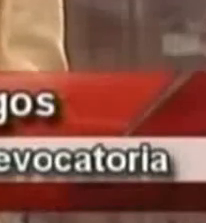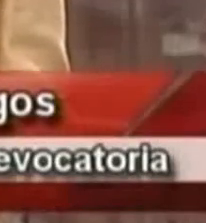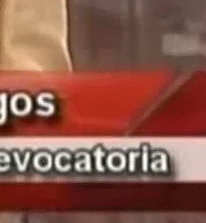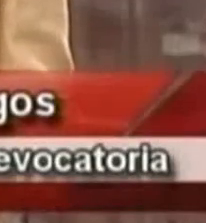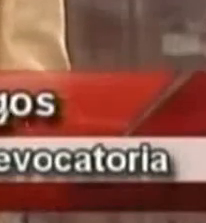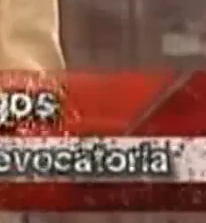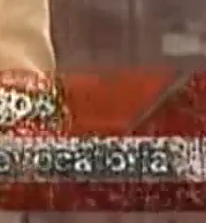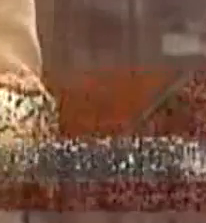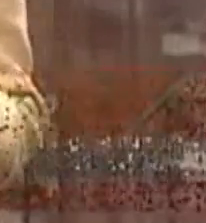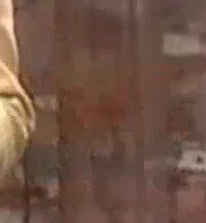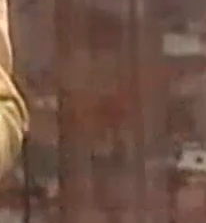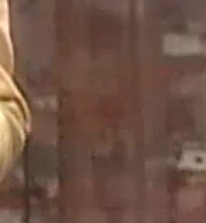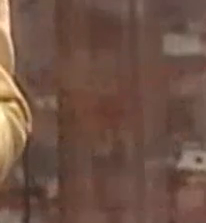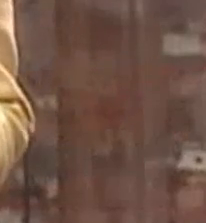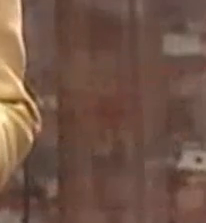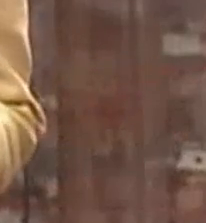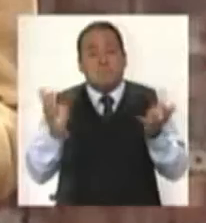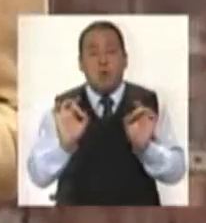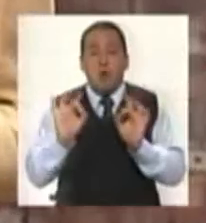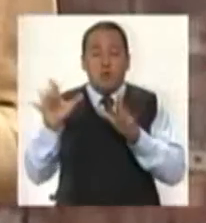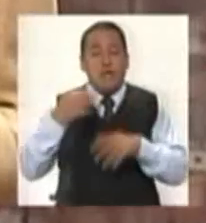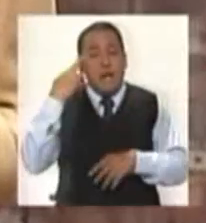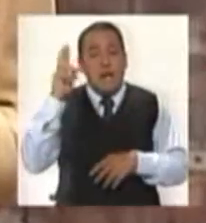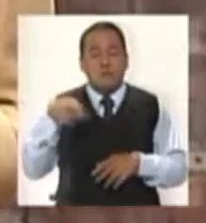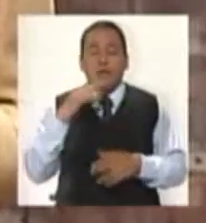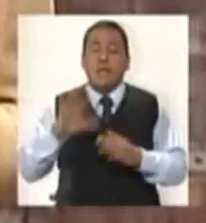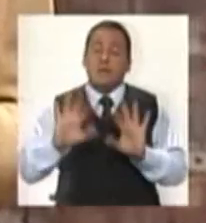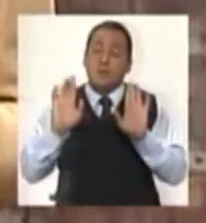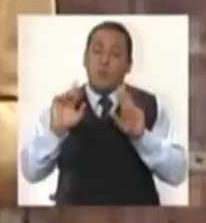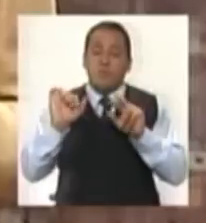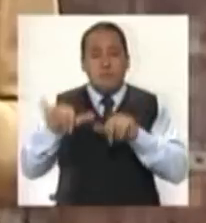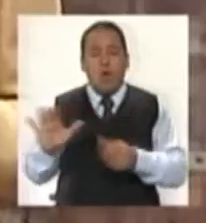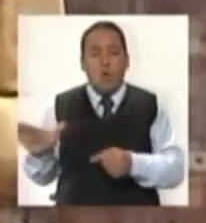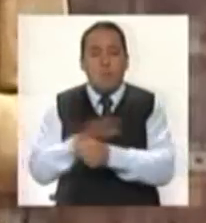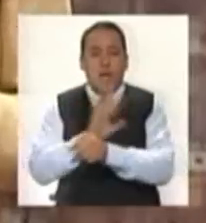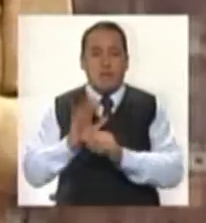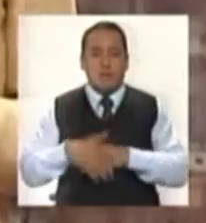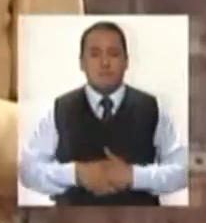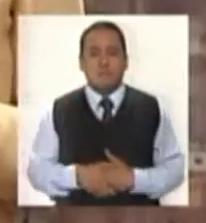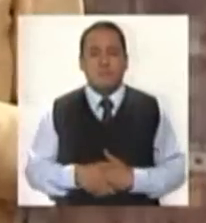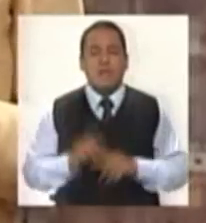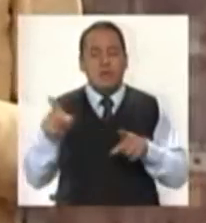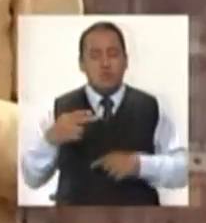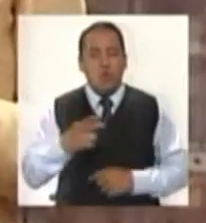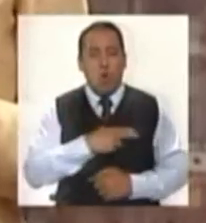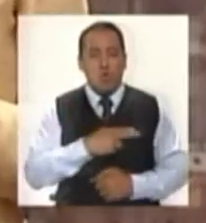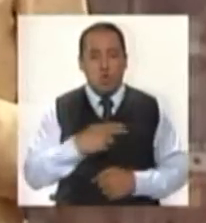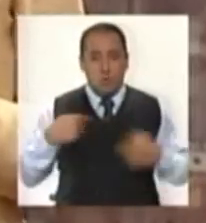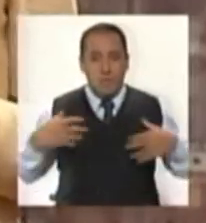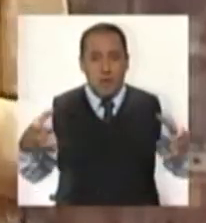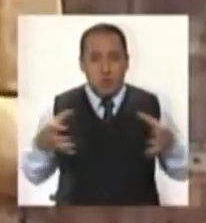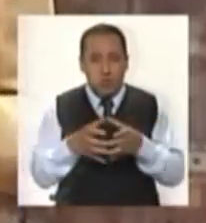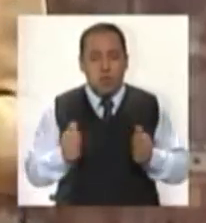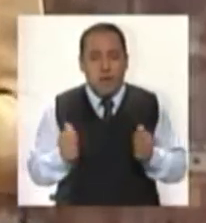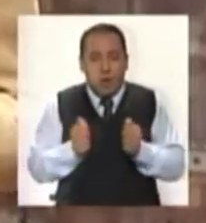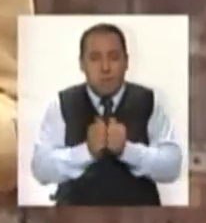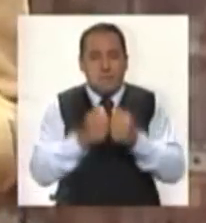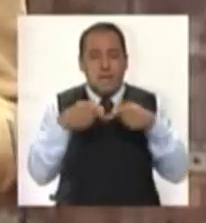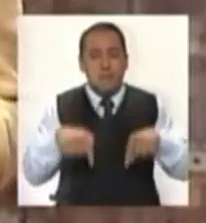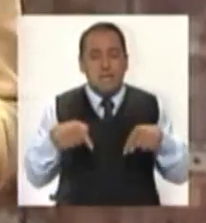soberbia. Será por otras razones que seguramente la mantienen ocupada. Es un honor para quienes acompañamos